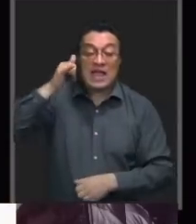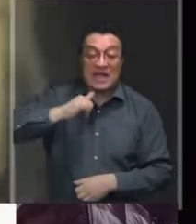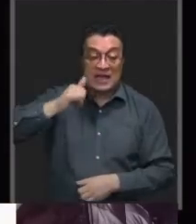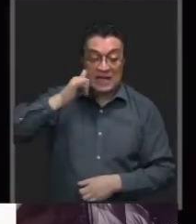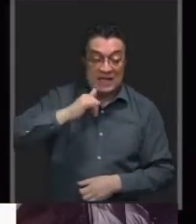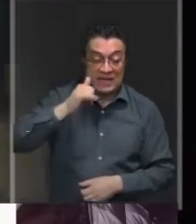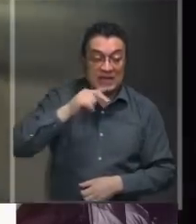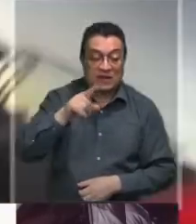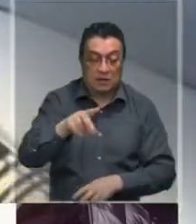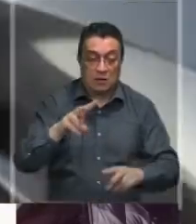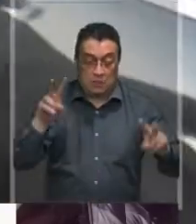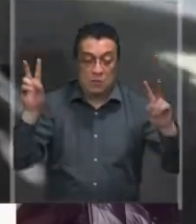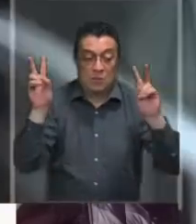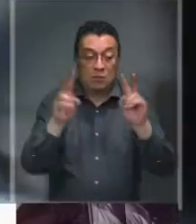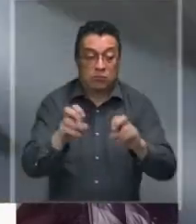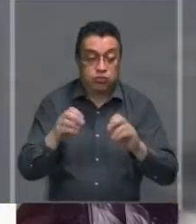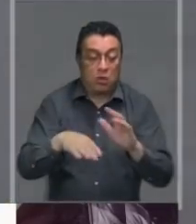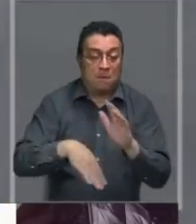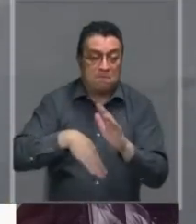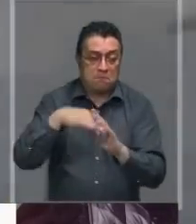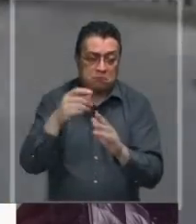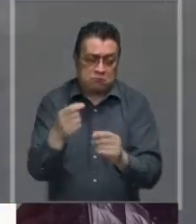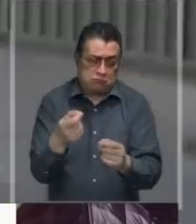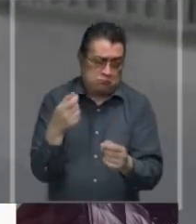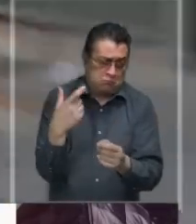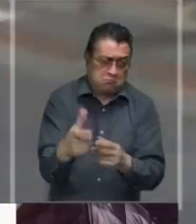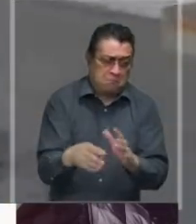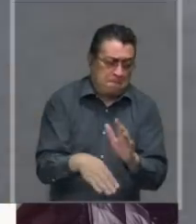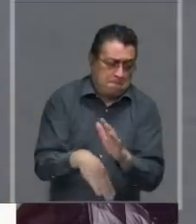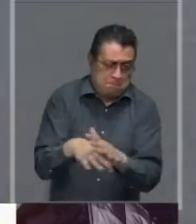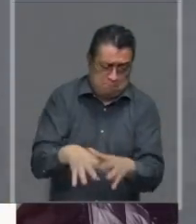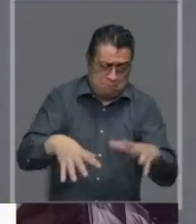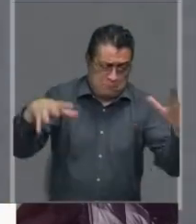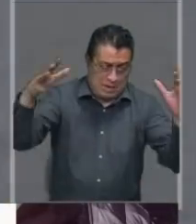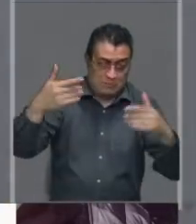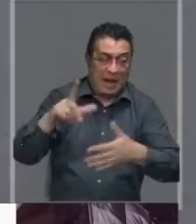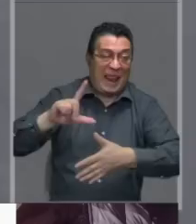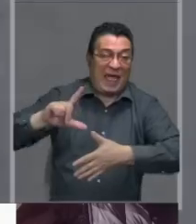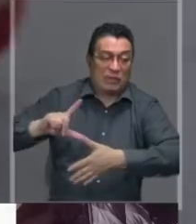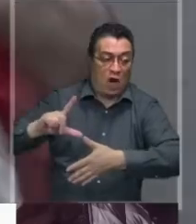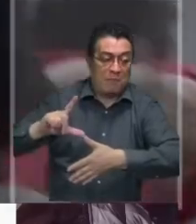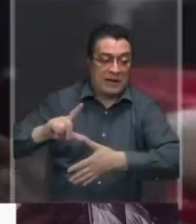una de las incautaciones más cuantiosas que se tenga registro en Latinoamérica.